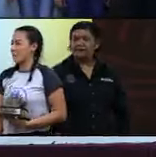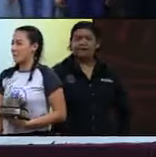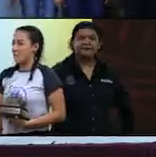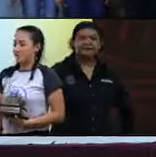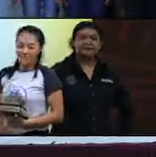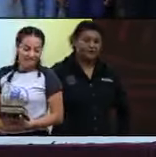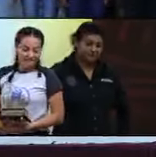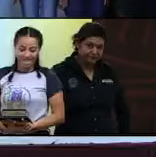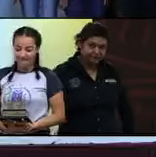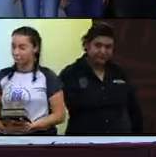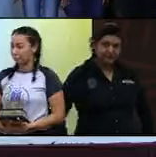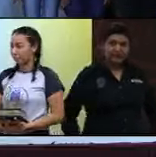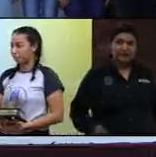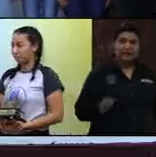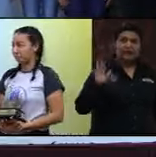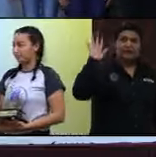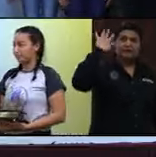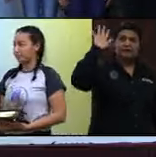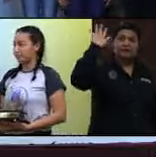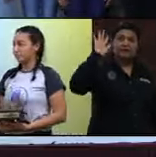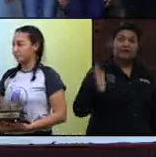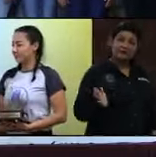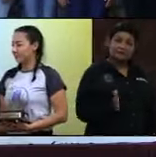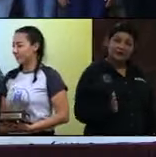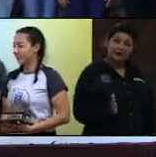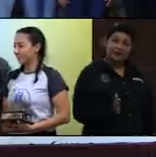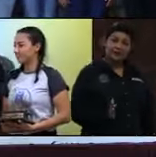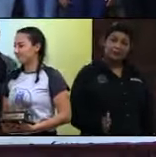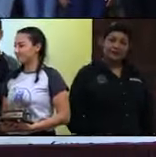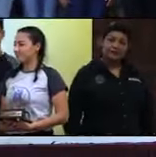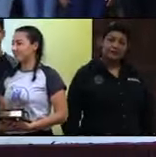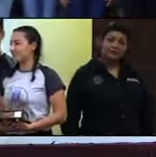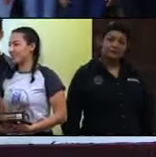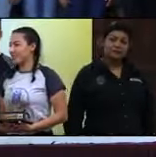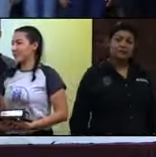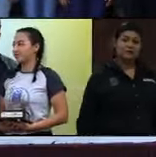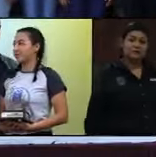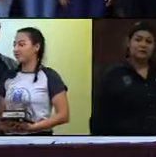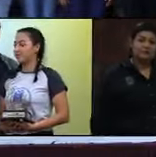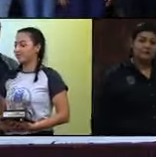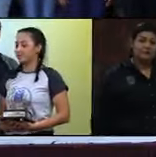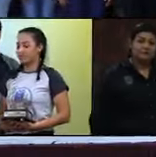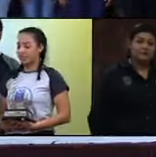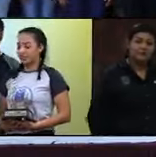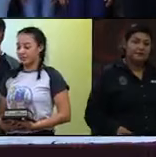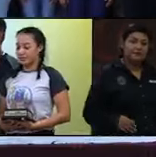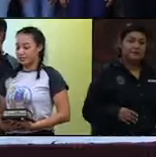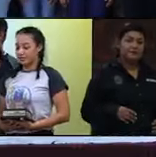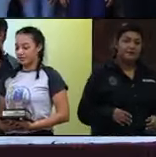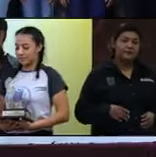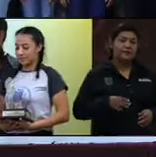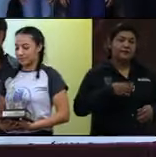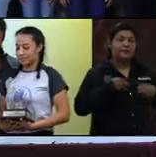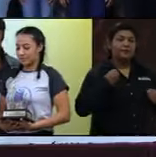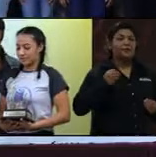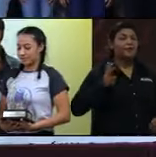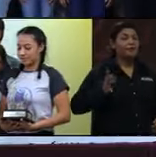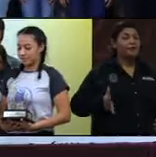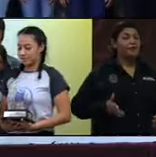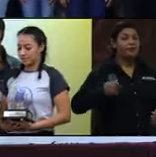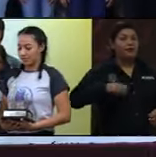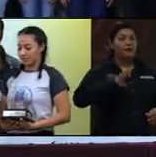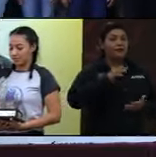Así es. Bueno, pues nuevamente aquí estamos presentes. Nos sentimos muy orgullosos de pertenecer a esta